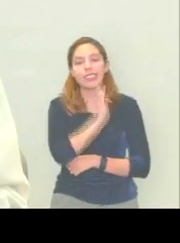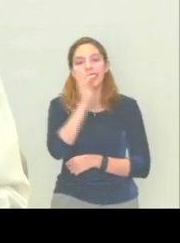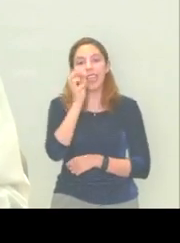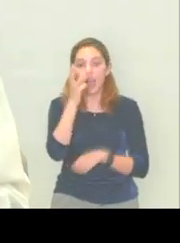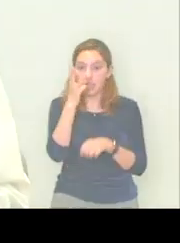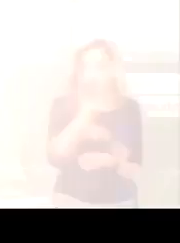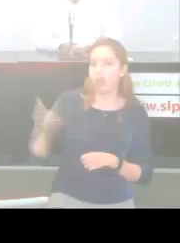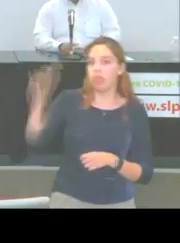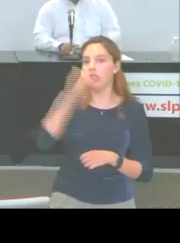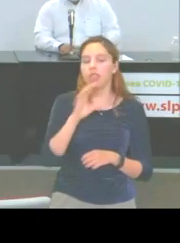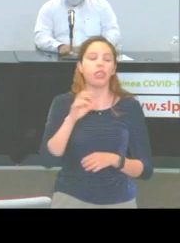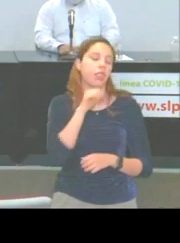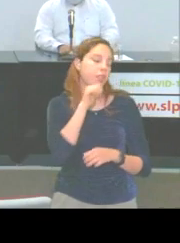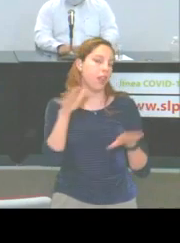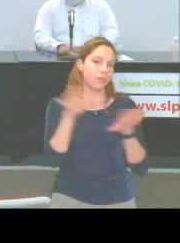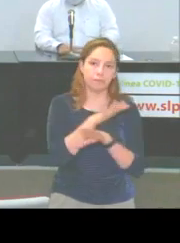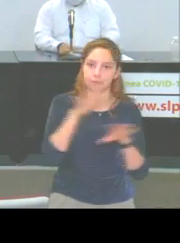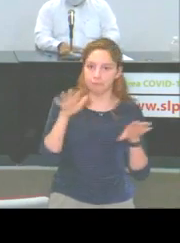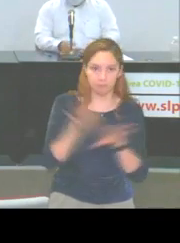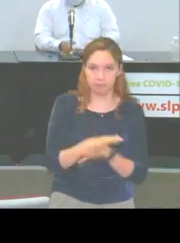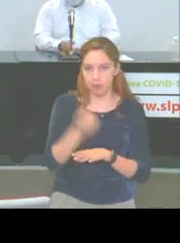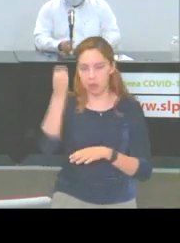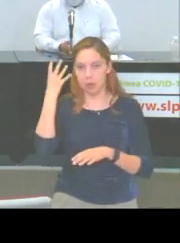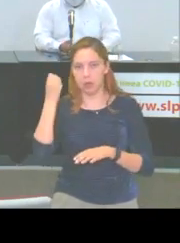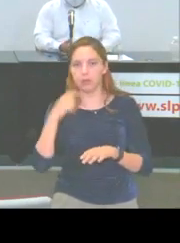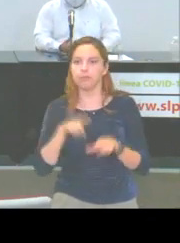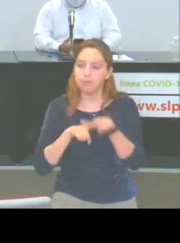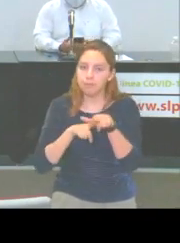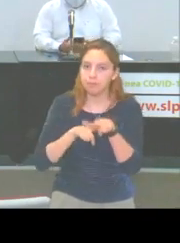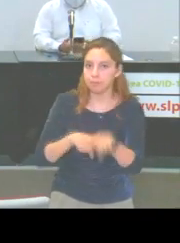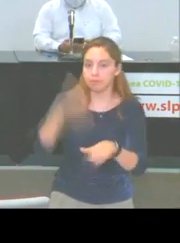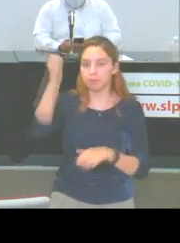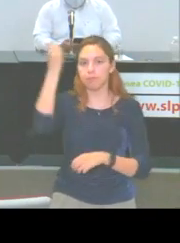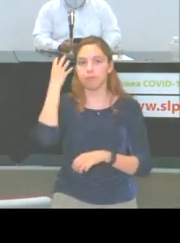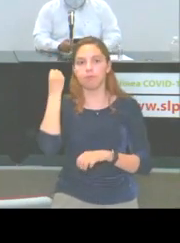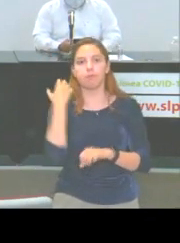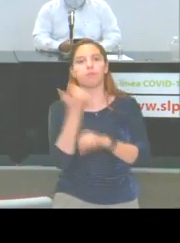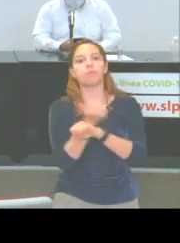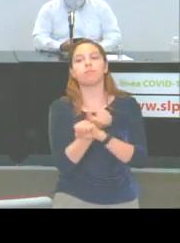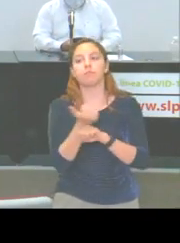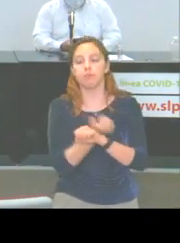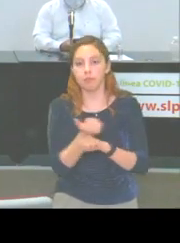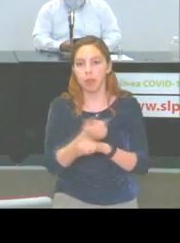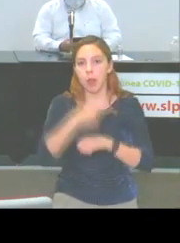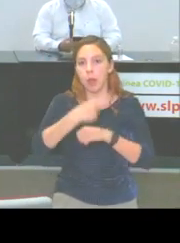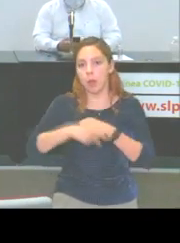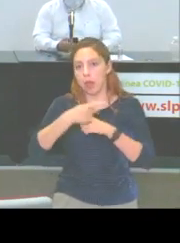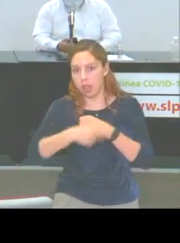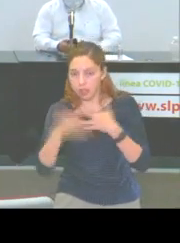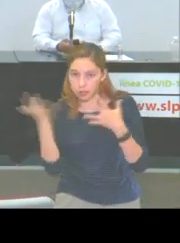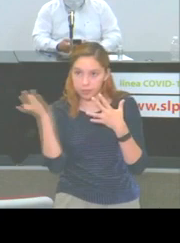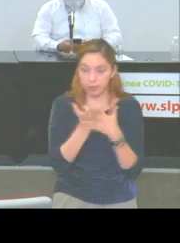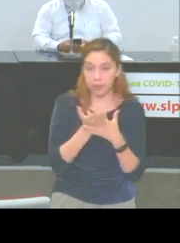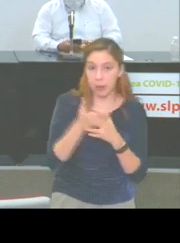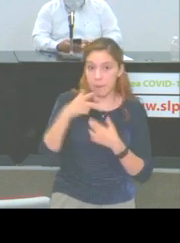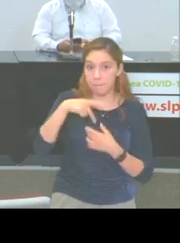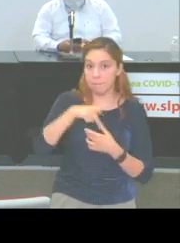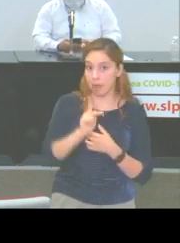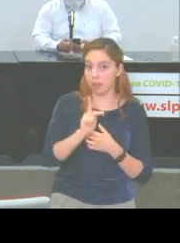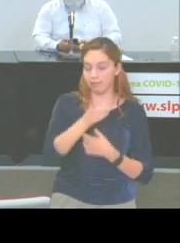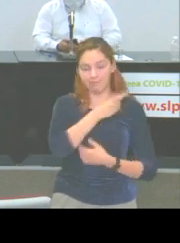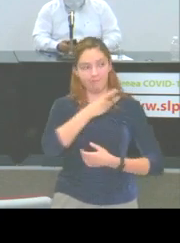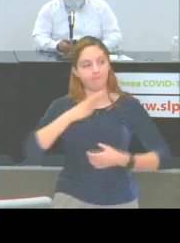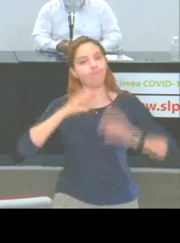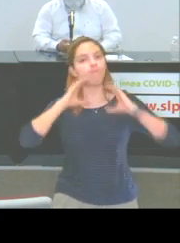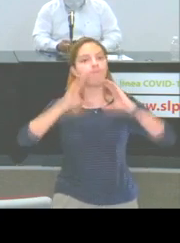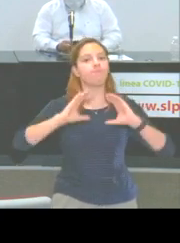ola epidémica. Seguimos en semáforo amarillo, es decir, de un riesgo medio, pero hay que ser muy